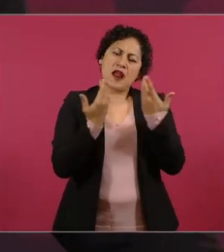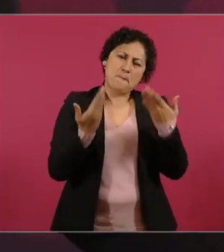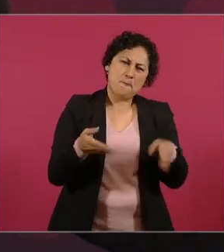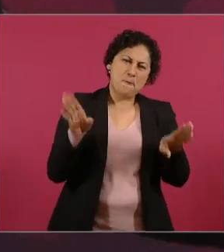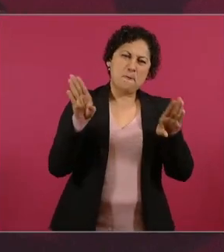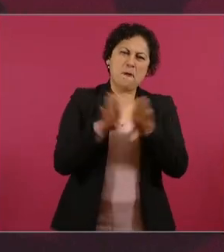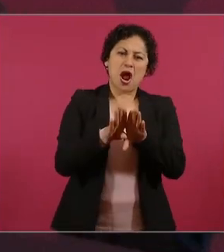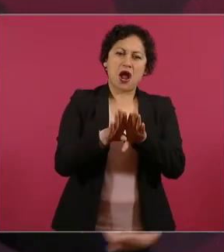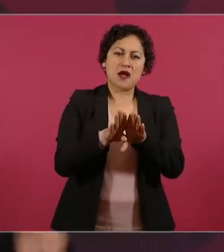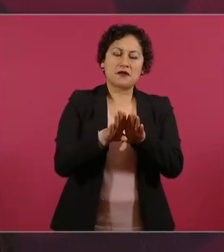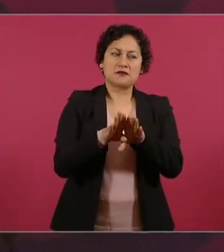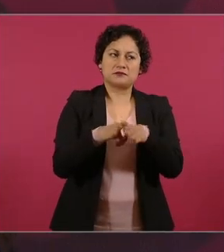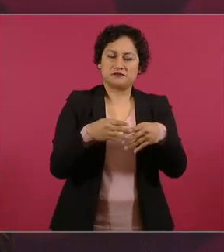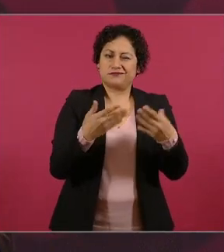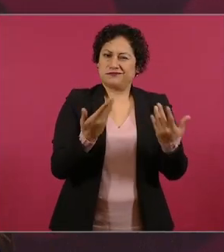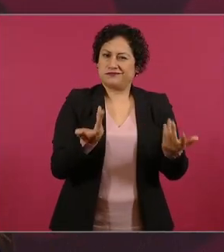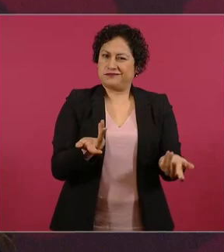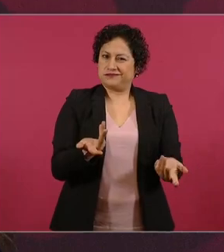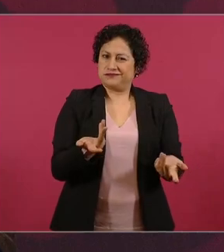Sí, por ejemplo,